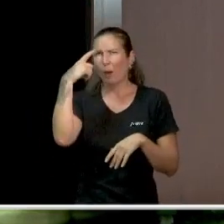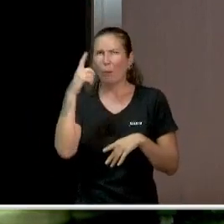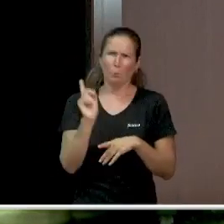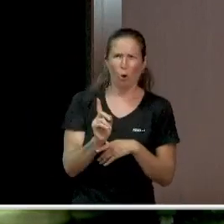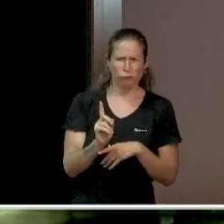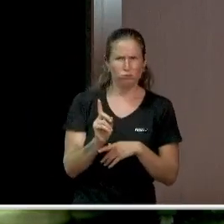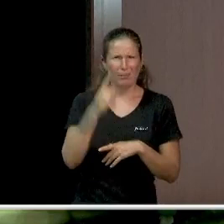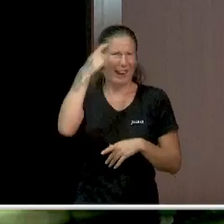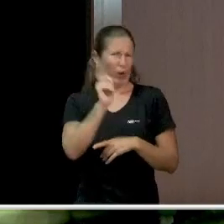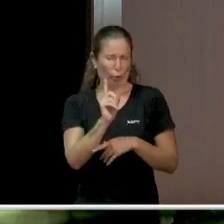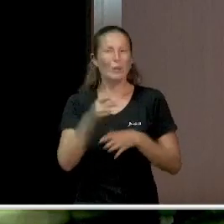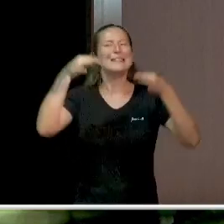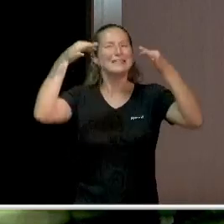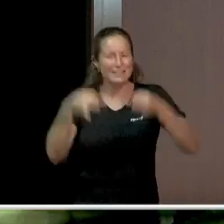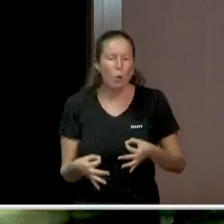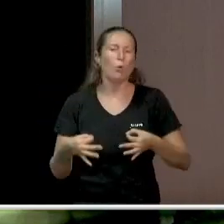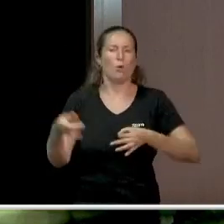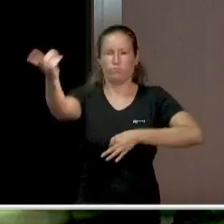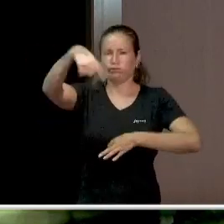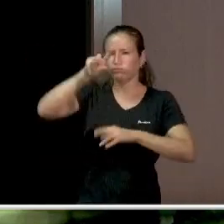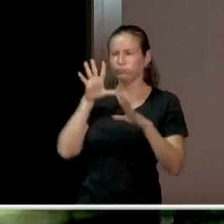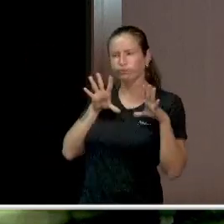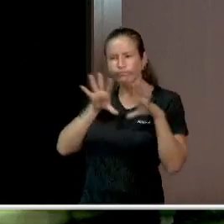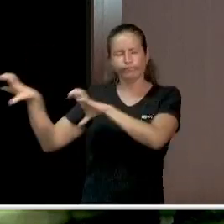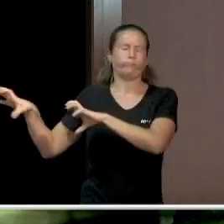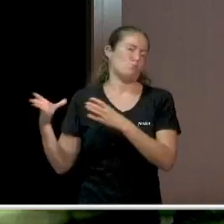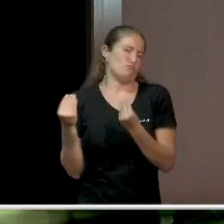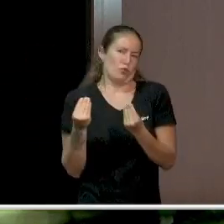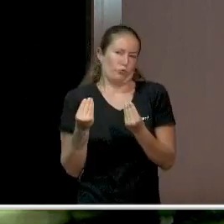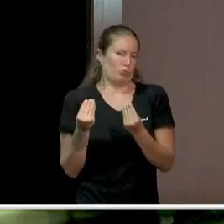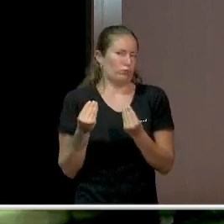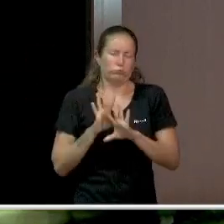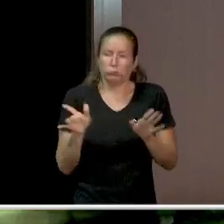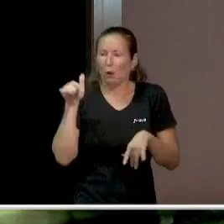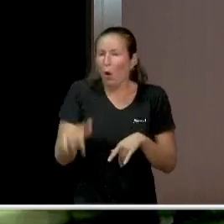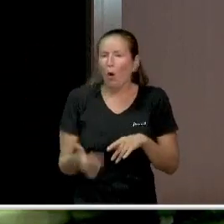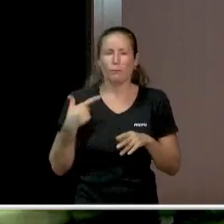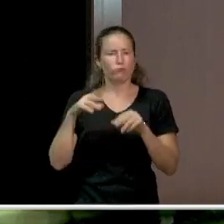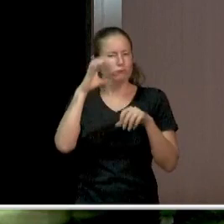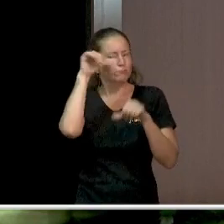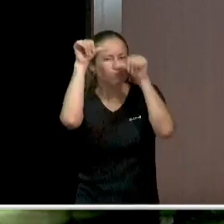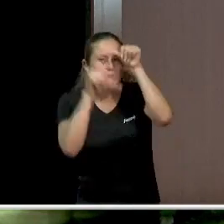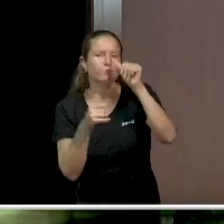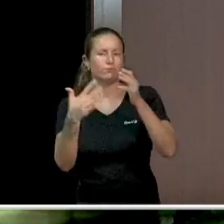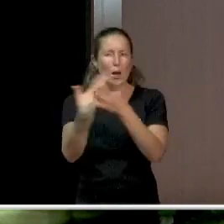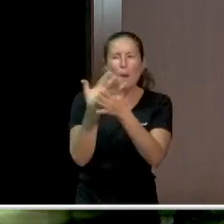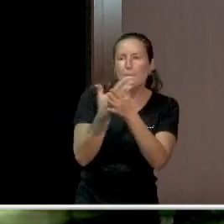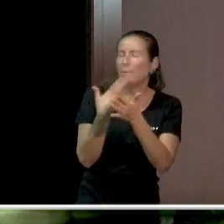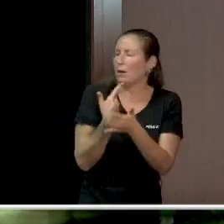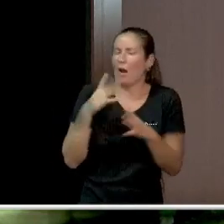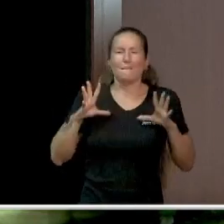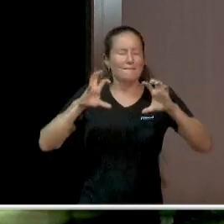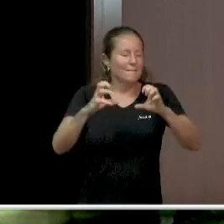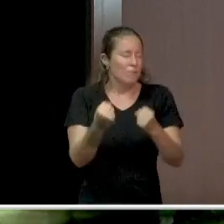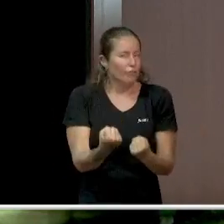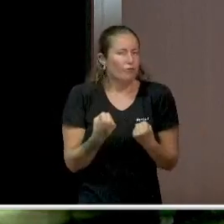estoy segura de que vamos a aprender muchísimo de lo que nos explique en esta primera ponencia